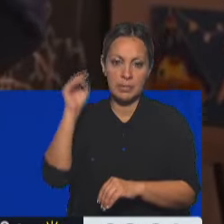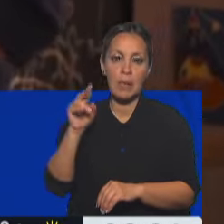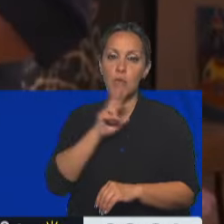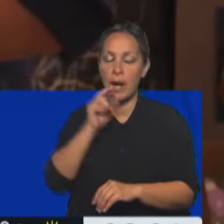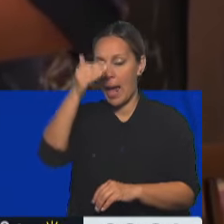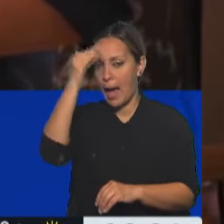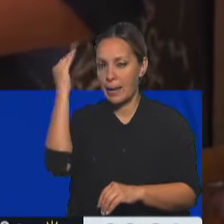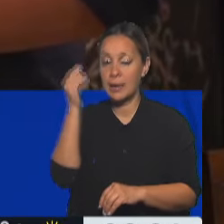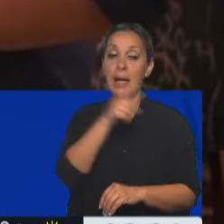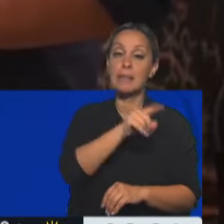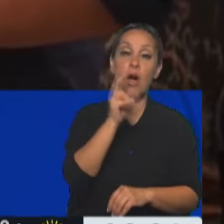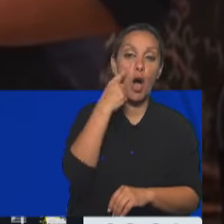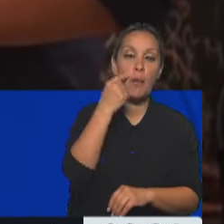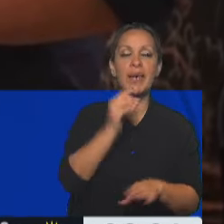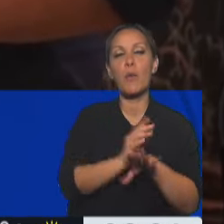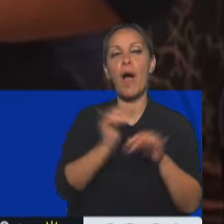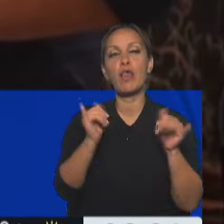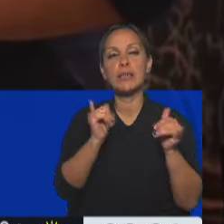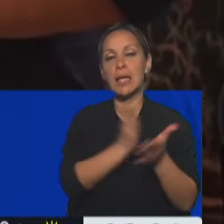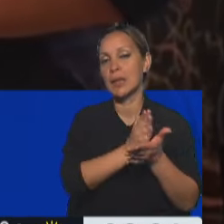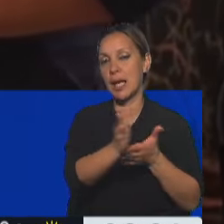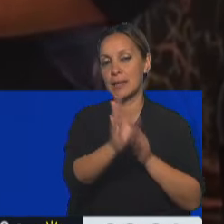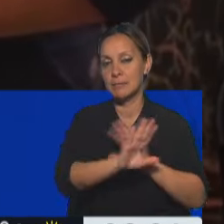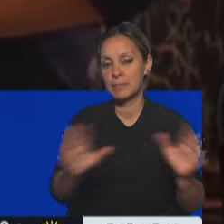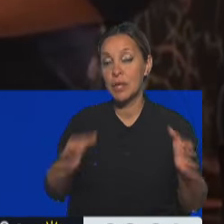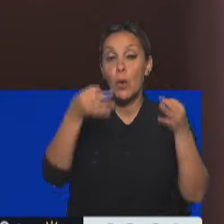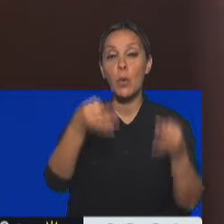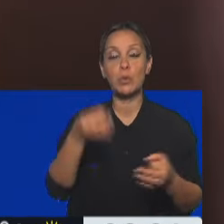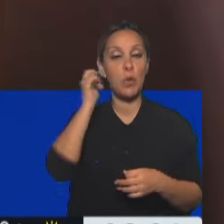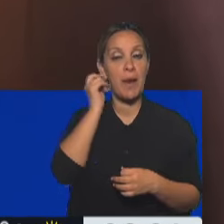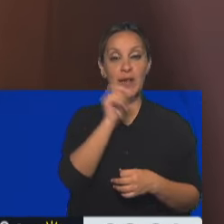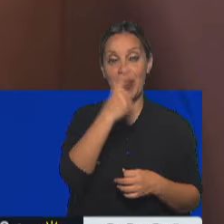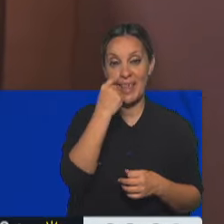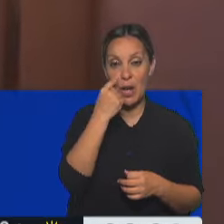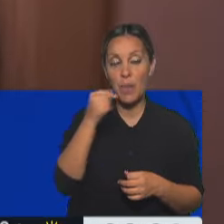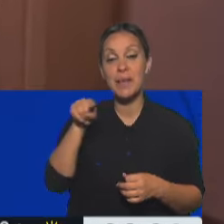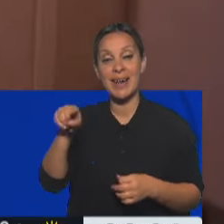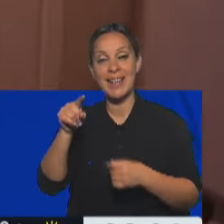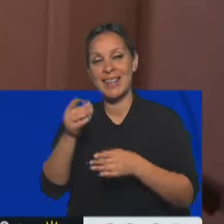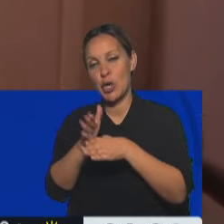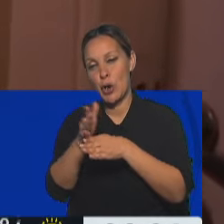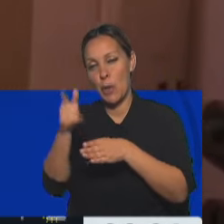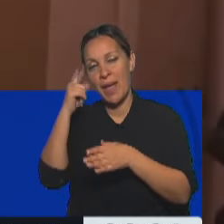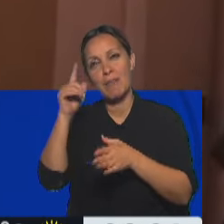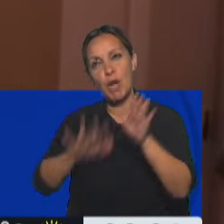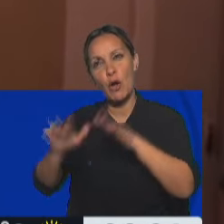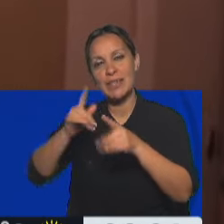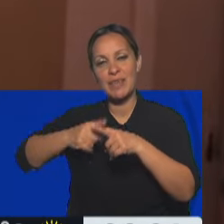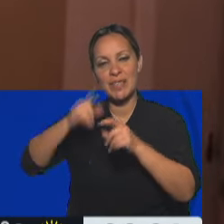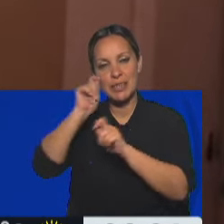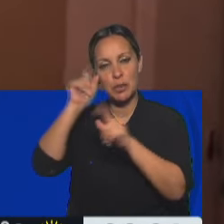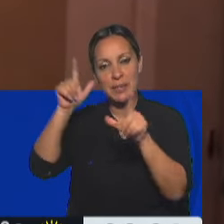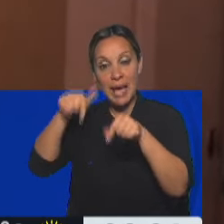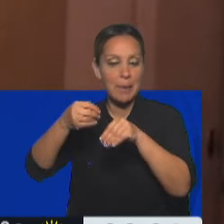medio como un adolescente tardío, es el cumpleaños de Mariano y Andrea le organiza una fiesta sorpresa, ahí justo se desarrolla la